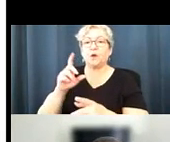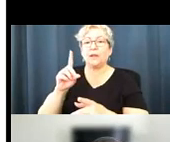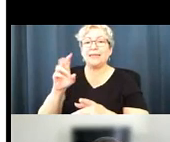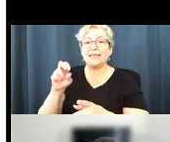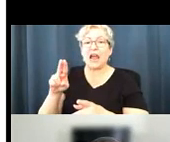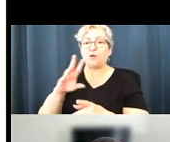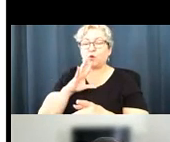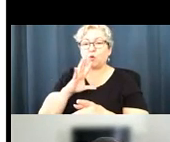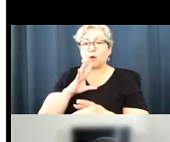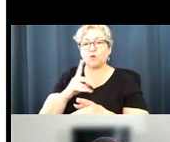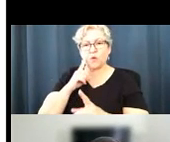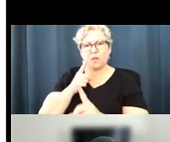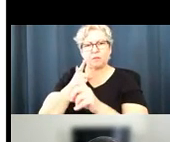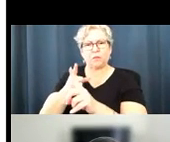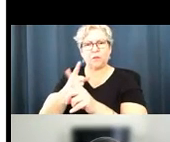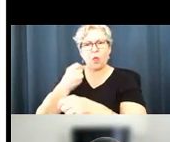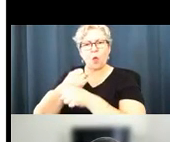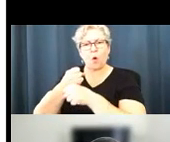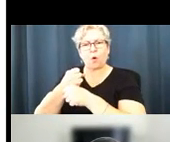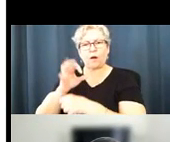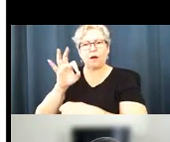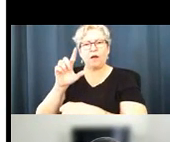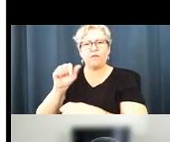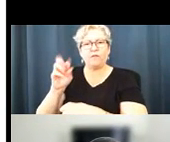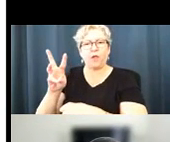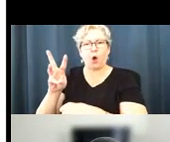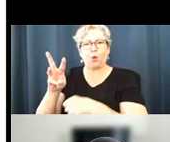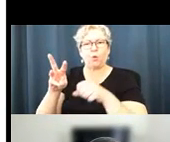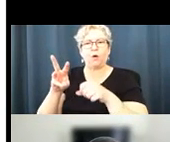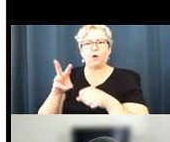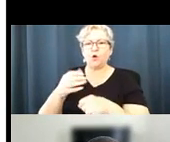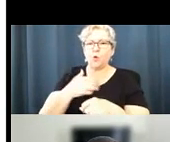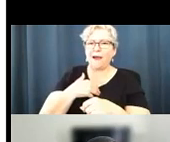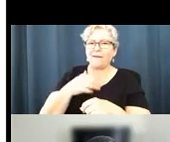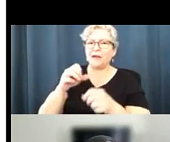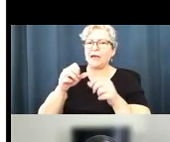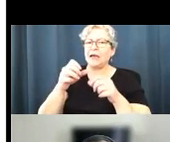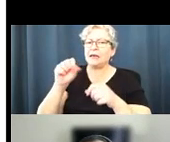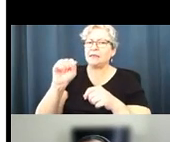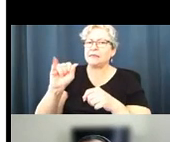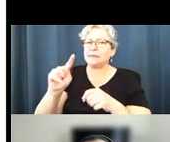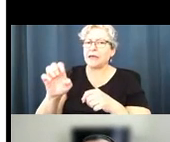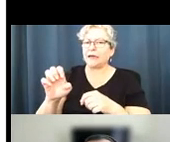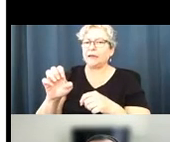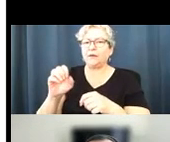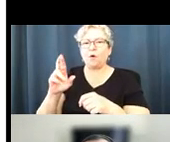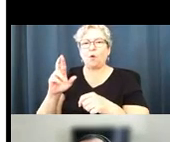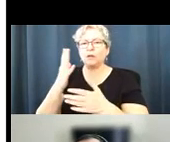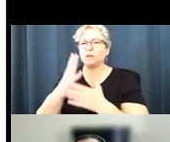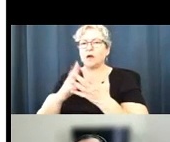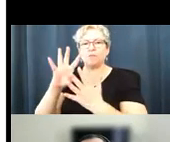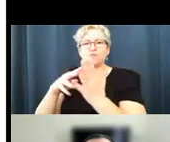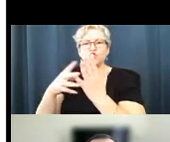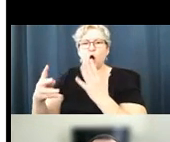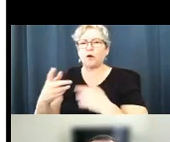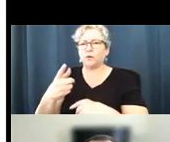área, una de las cosas que usted quiere mirar es enfocarse en los workflows. Si usted tiene un sitio o un app, ¿cuáles son los 5, los 10 o